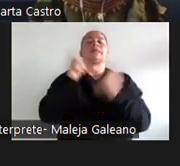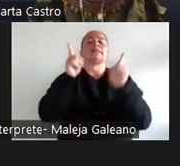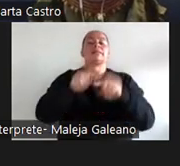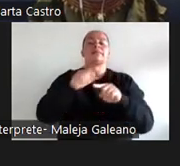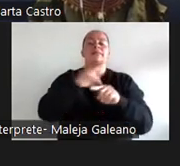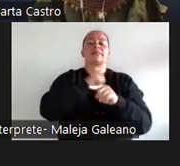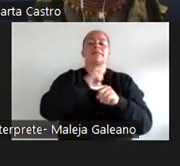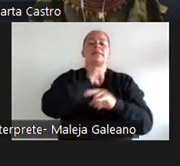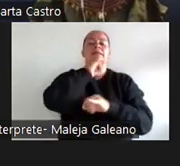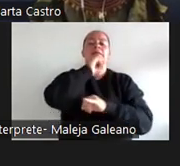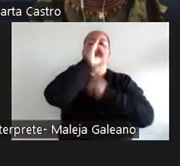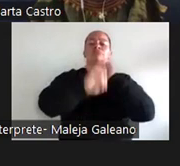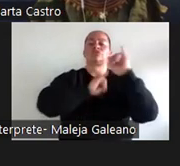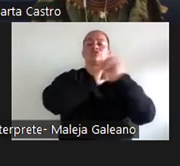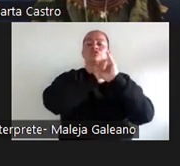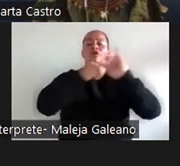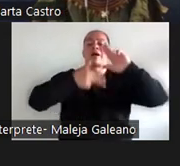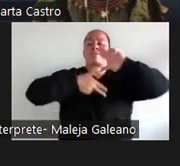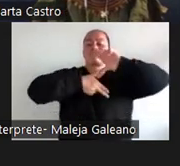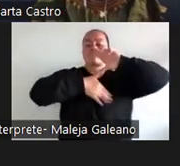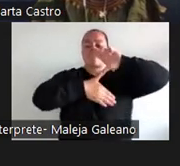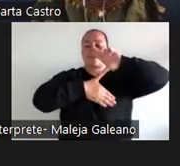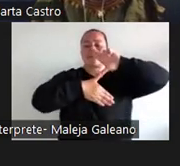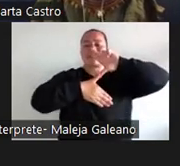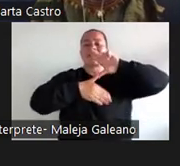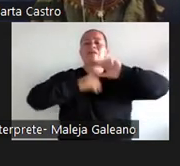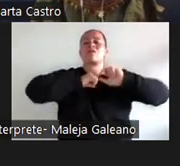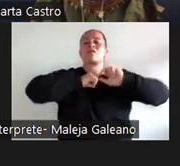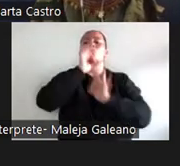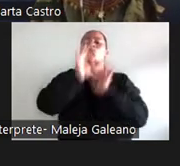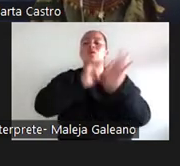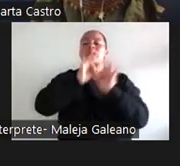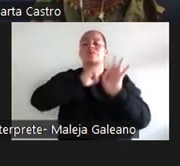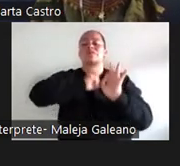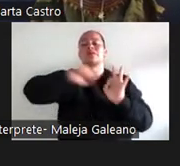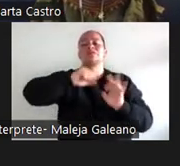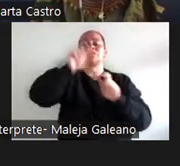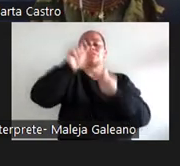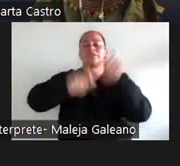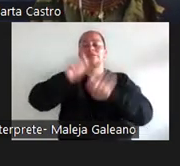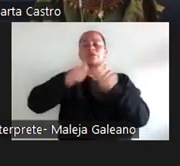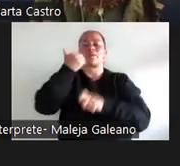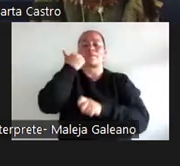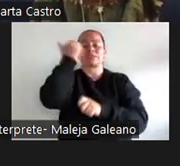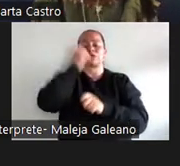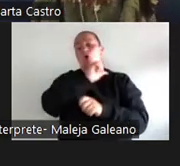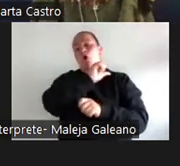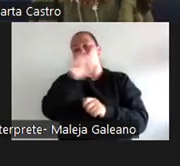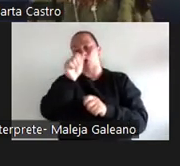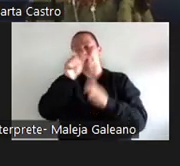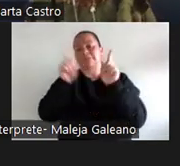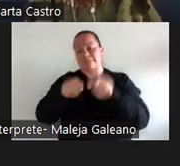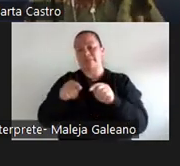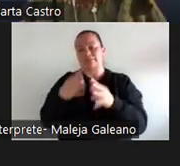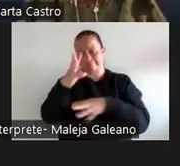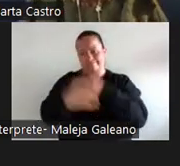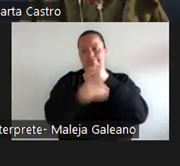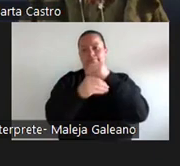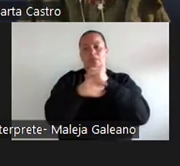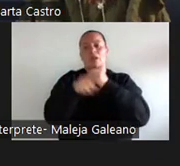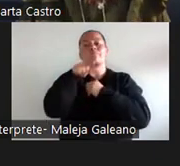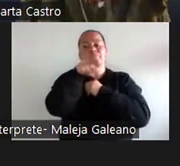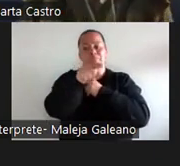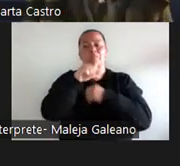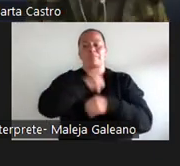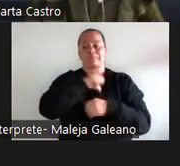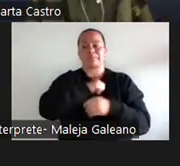Interamericana de protección de los Derechos Humanos de las personas mayores entre otras Aquí les tengo que decir que en